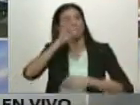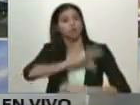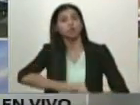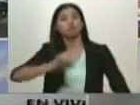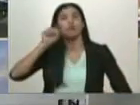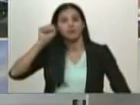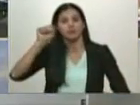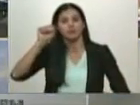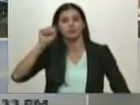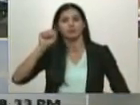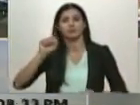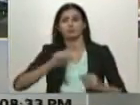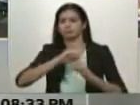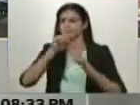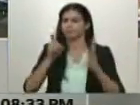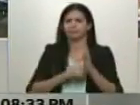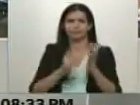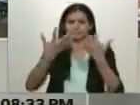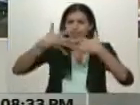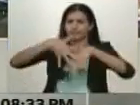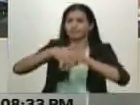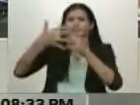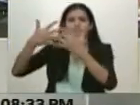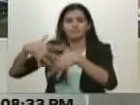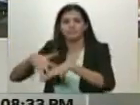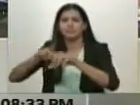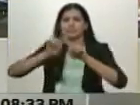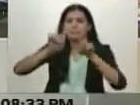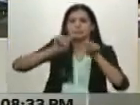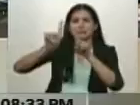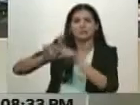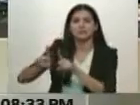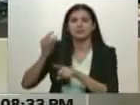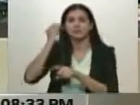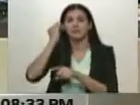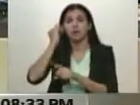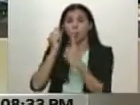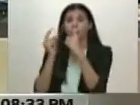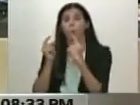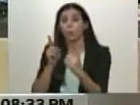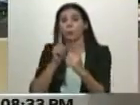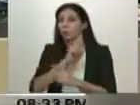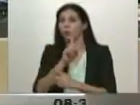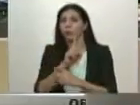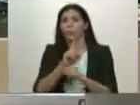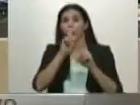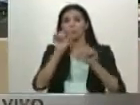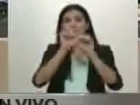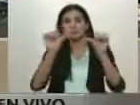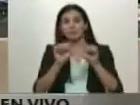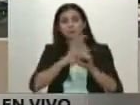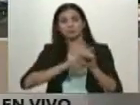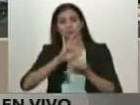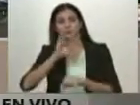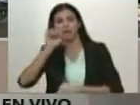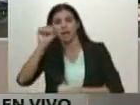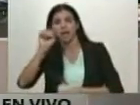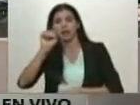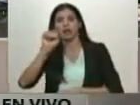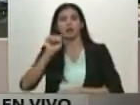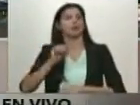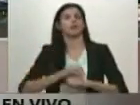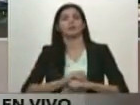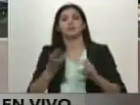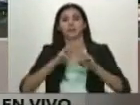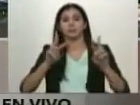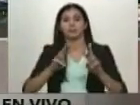socialista, integrado, integrador, diversificado, y un sistema social de paz basado en la igualdad social,